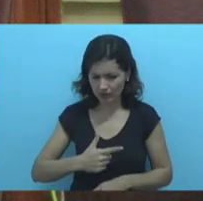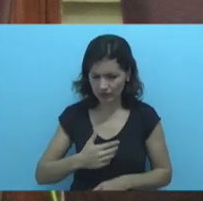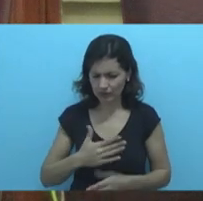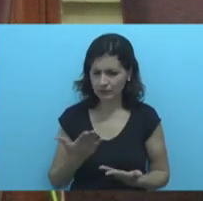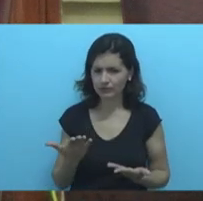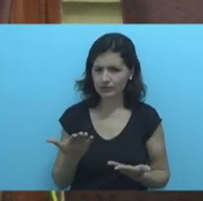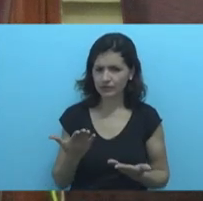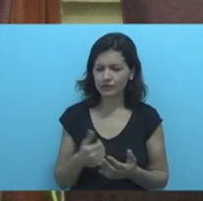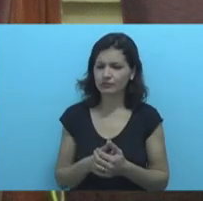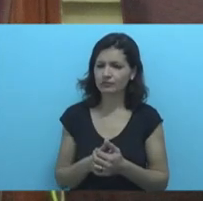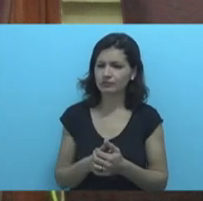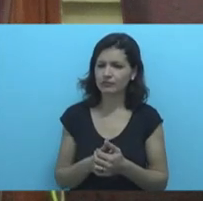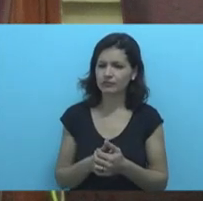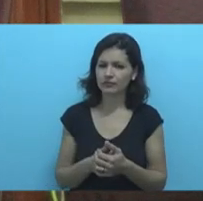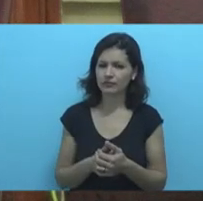Yo en él